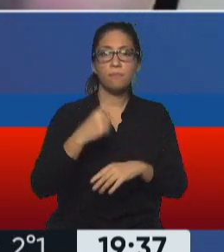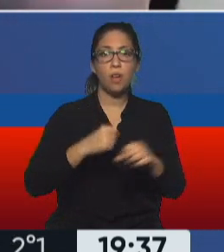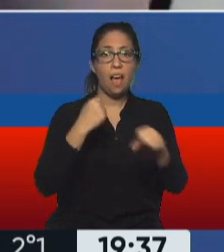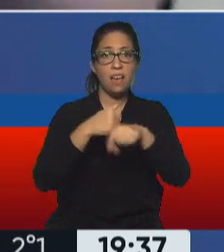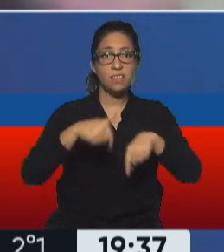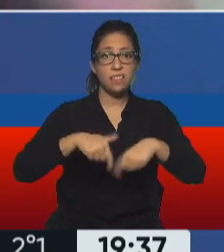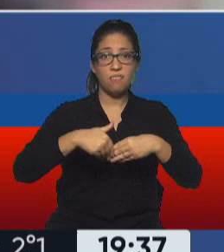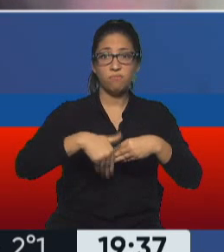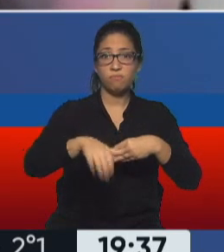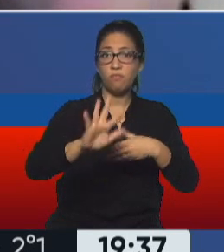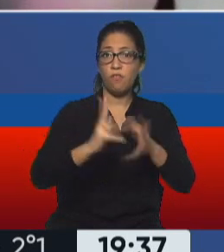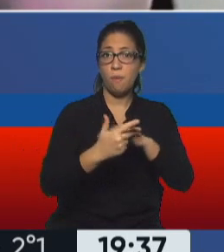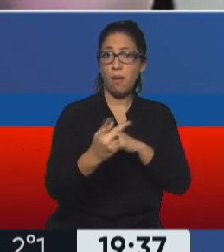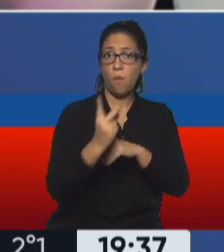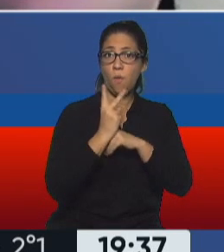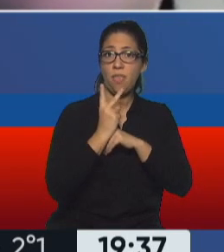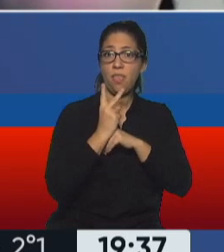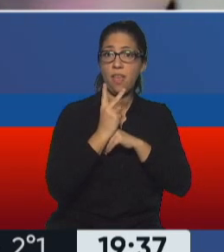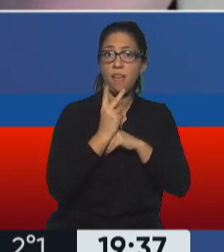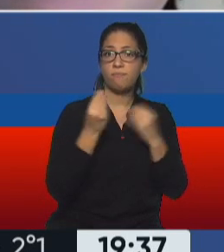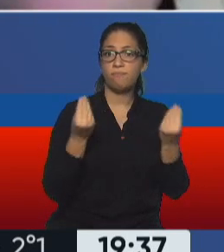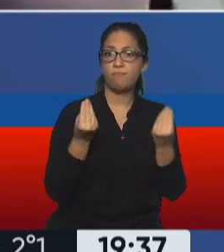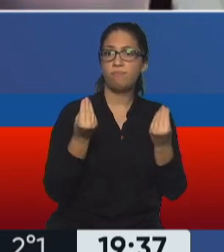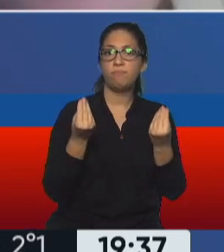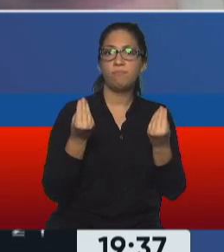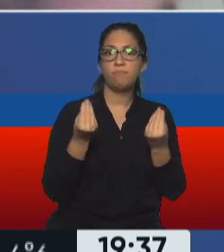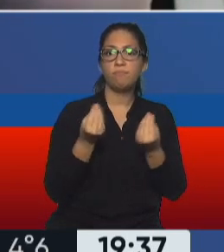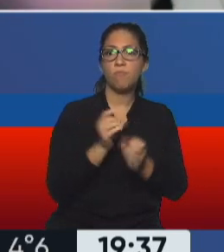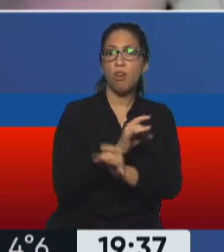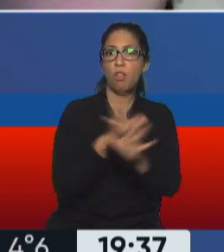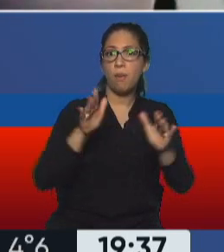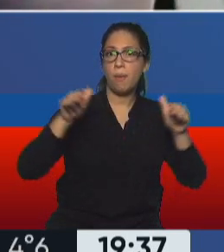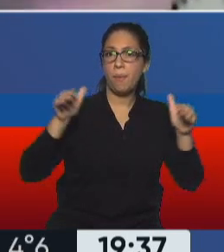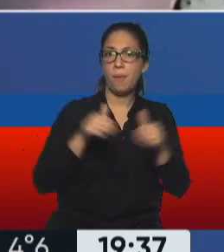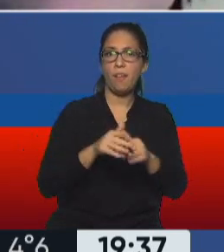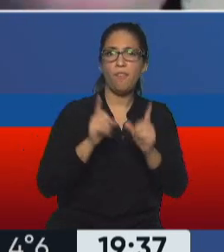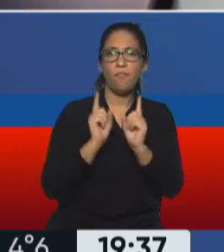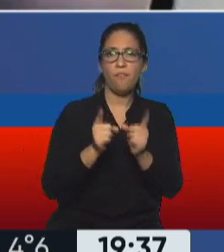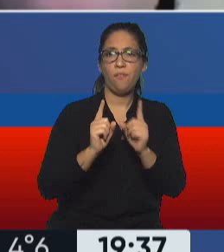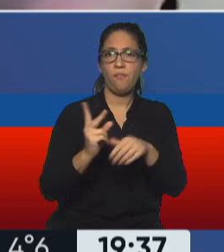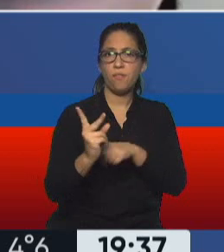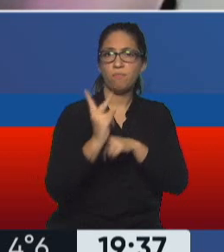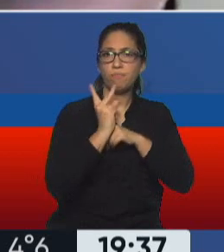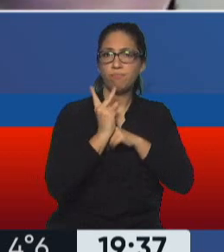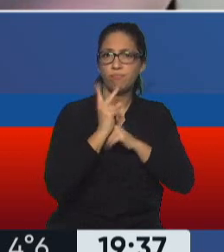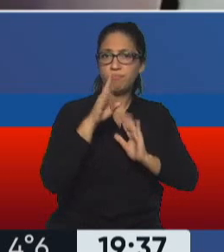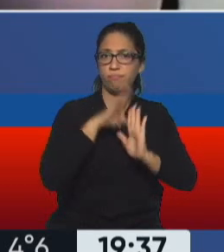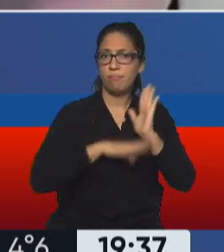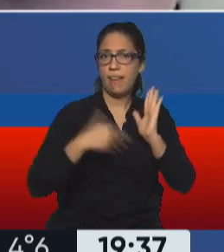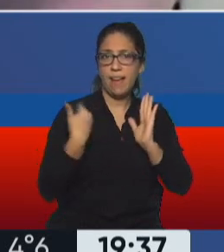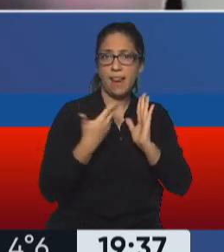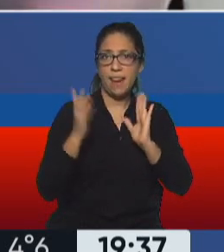mejor forma de protegernos de las nuevas variantes es disminuir la tasa de contagiosidad, o sea, seguir sosteniendo los cuidados